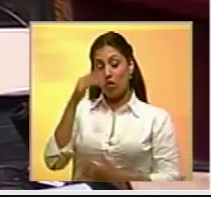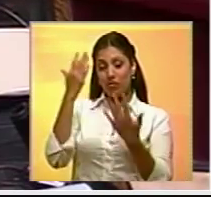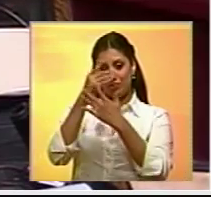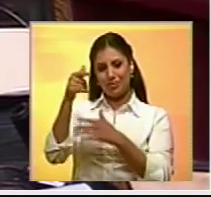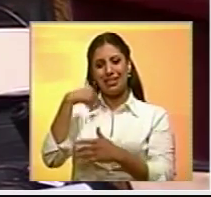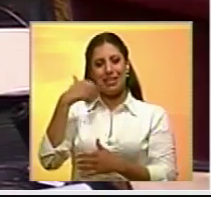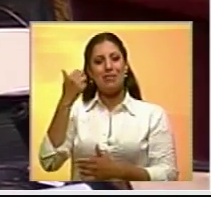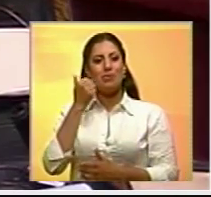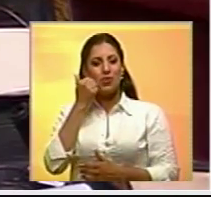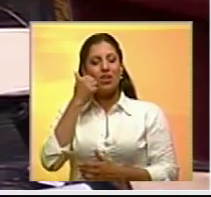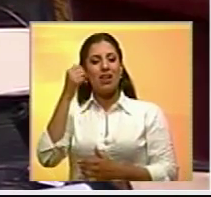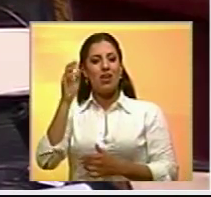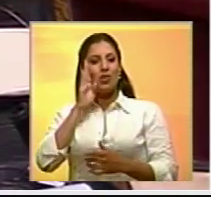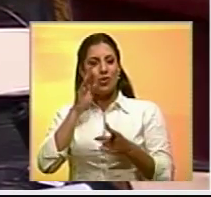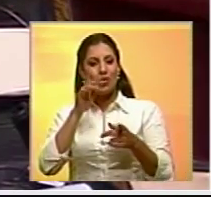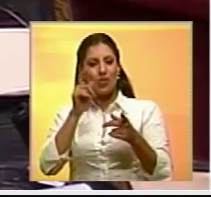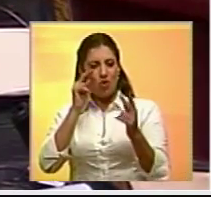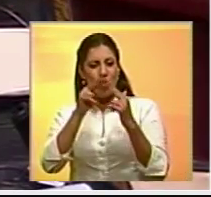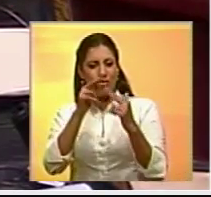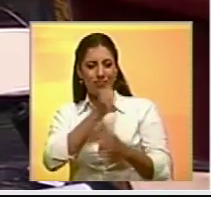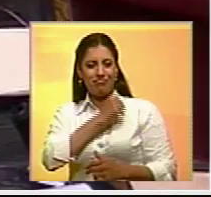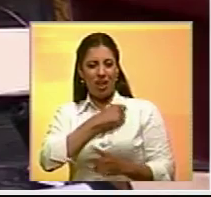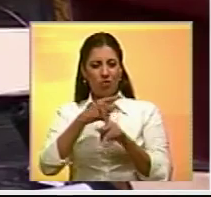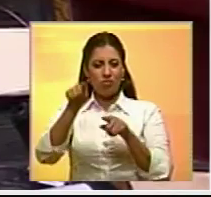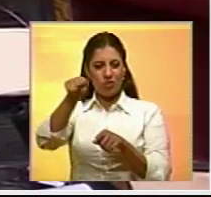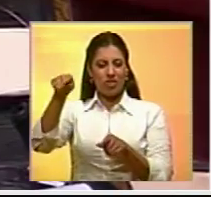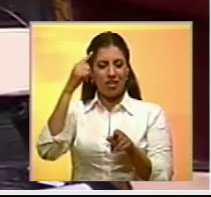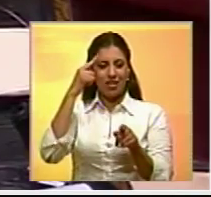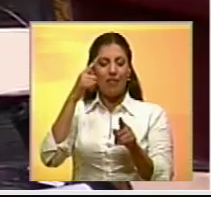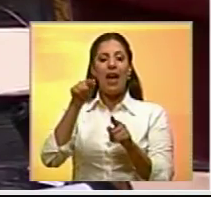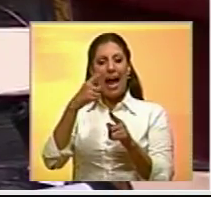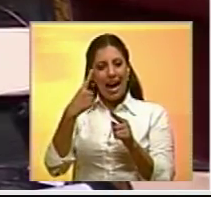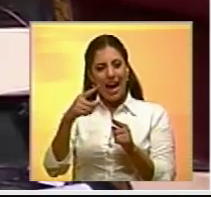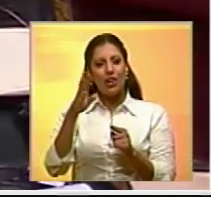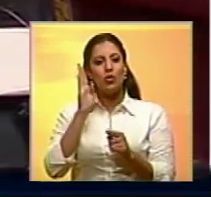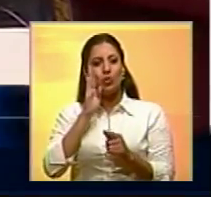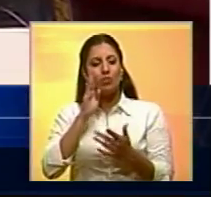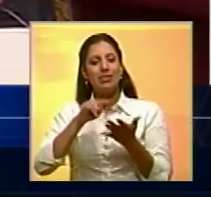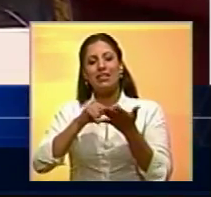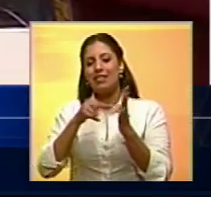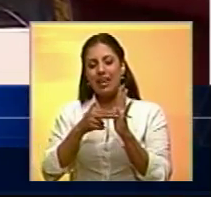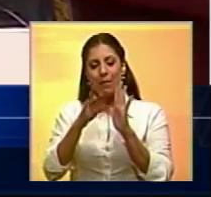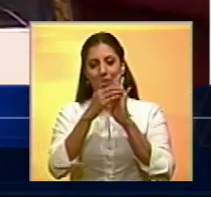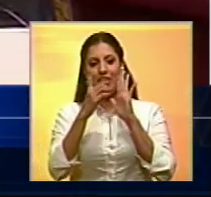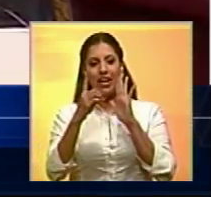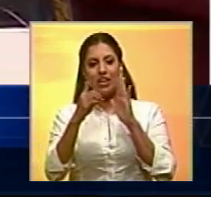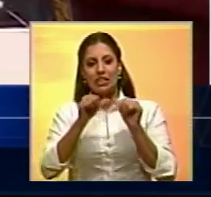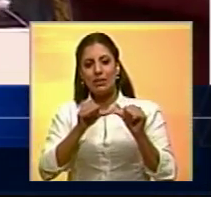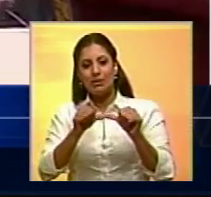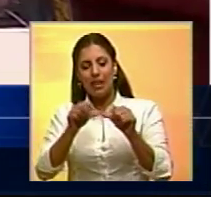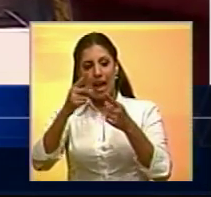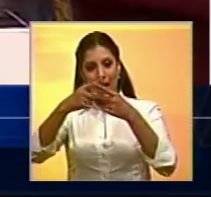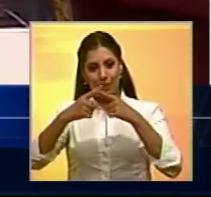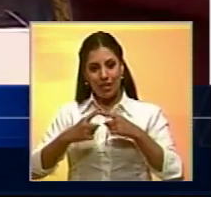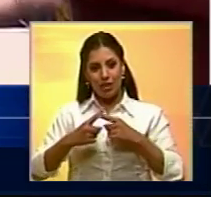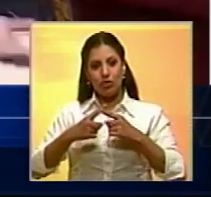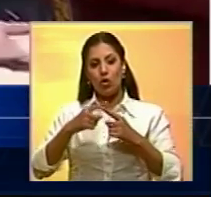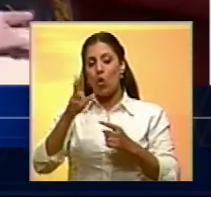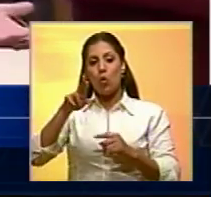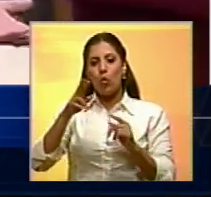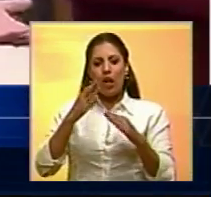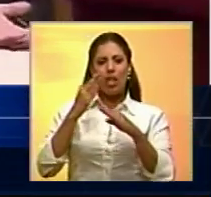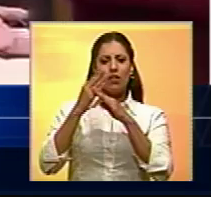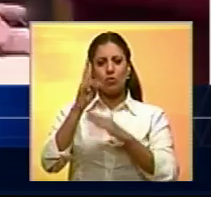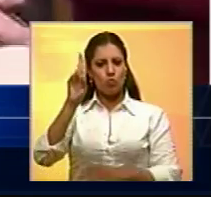Yo conozco al colega Ronderos, yo sé que él sabe que existe lo que se denomina en derecho a la continuidad administrativa, la administración nunca